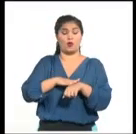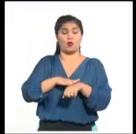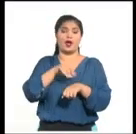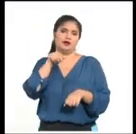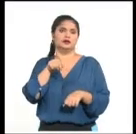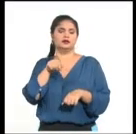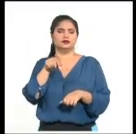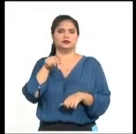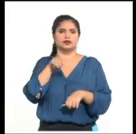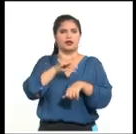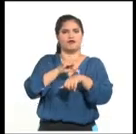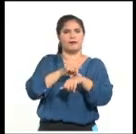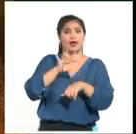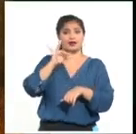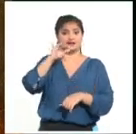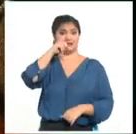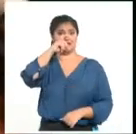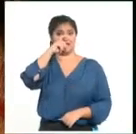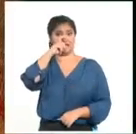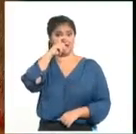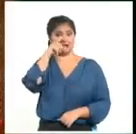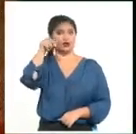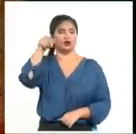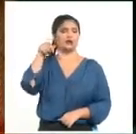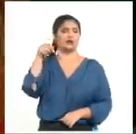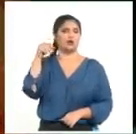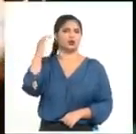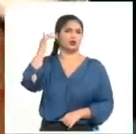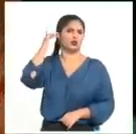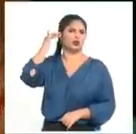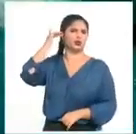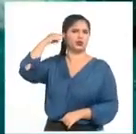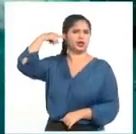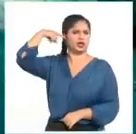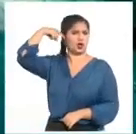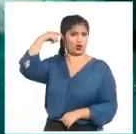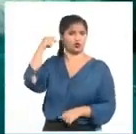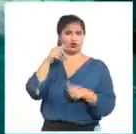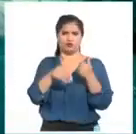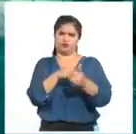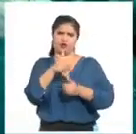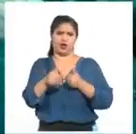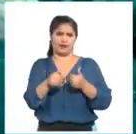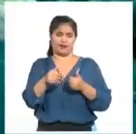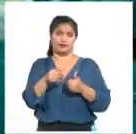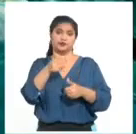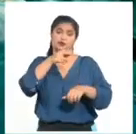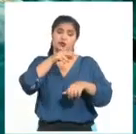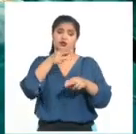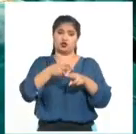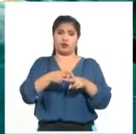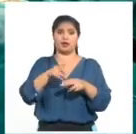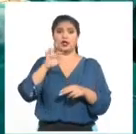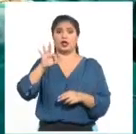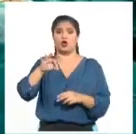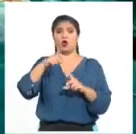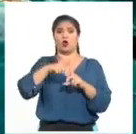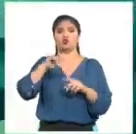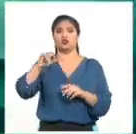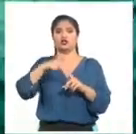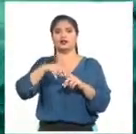padece desde los 7 años. Los especialistas de primer grado en neurocirugía Jesús Serrano y Jorge Luis McIntosh del